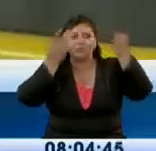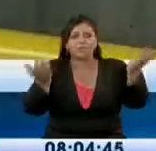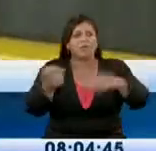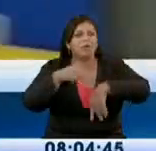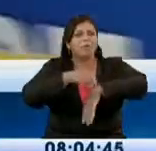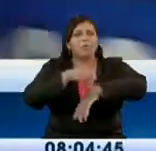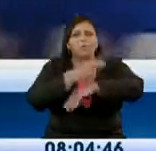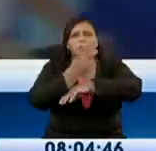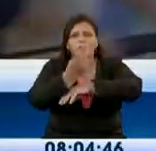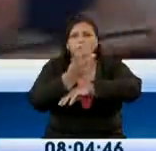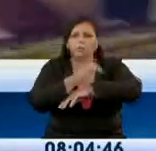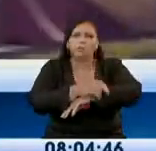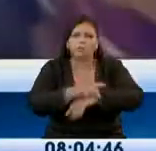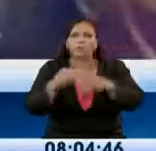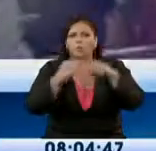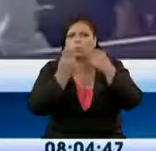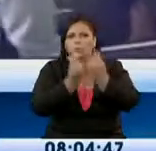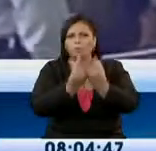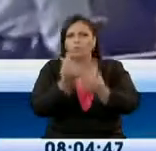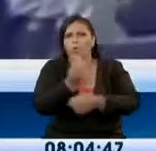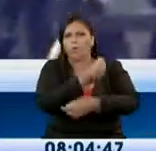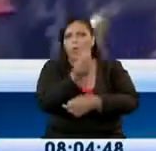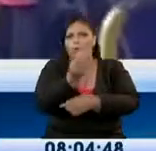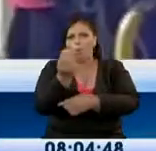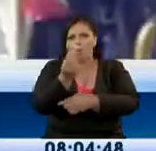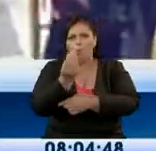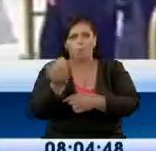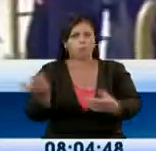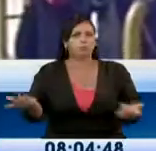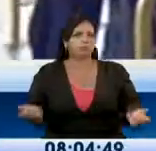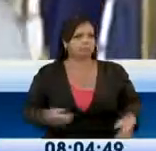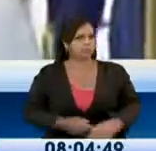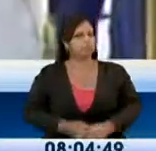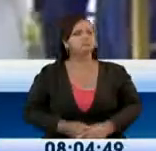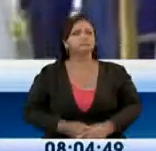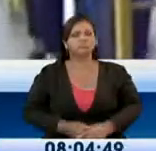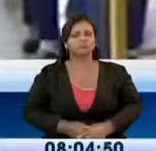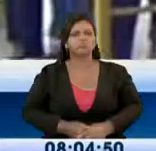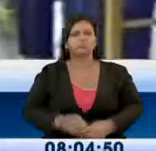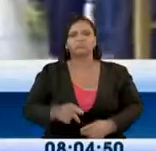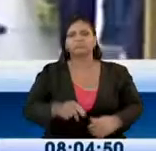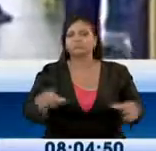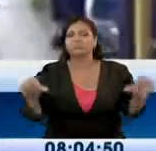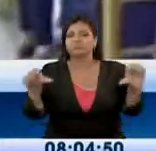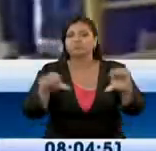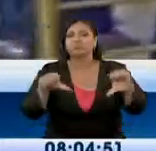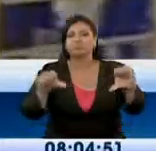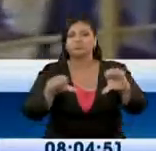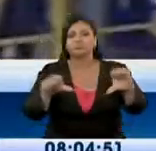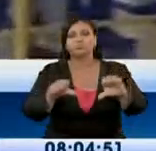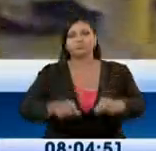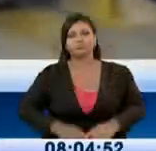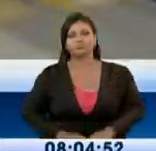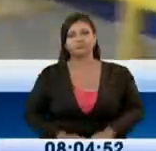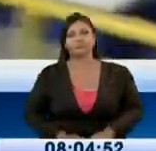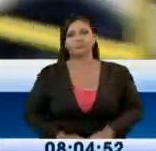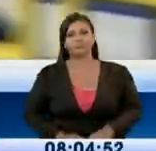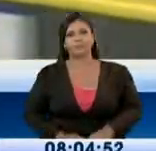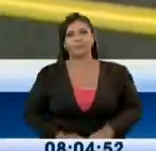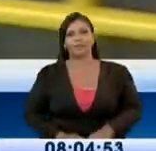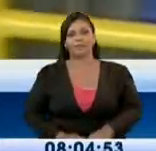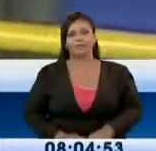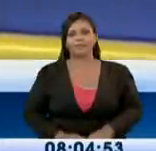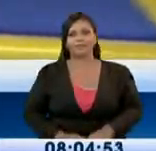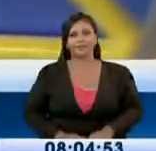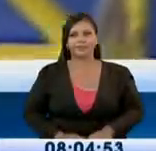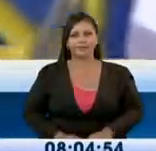de estudiantes se reúnen para cometer actos vandálicos según los usuarios. Y vamos a seguir hablando del tema, vamos a entrar